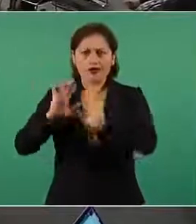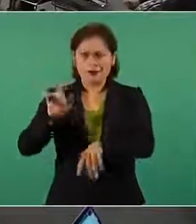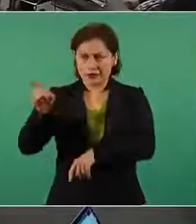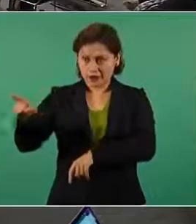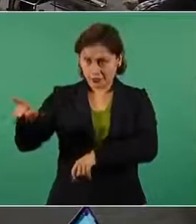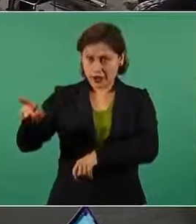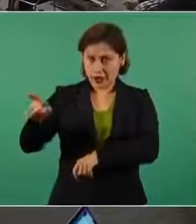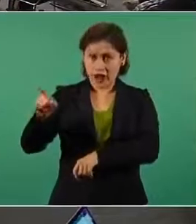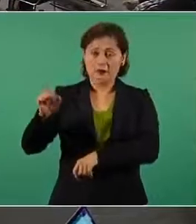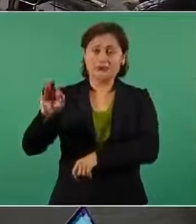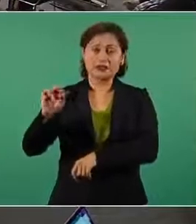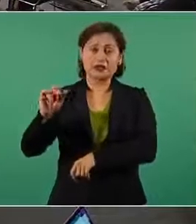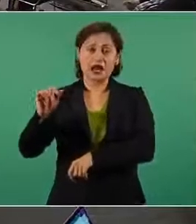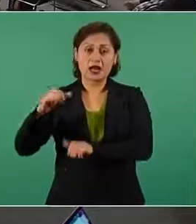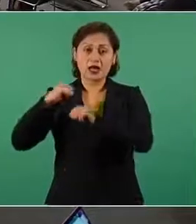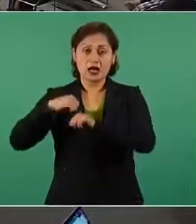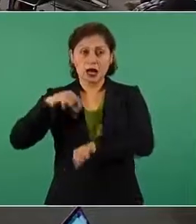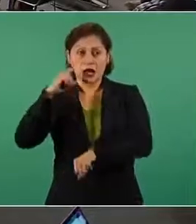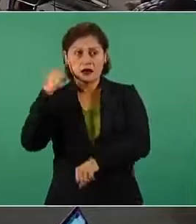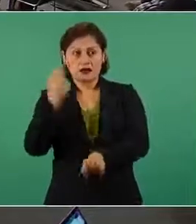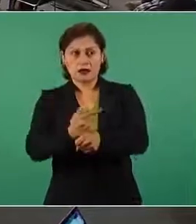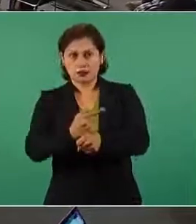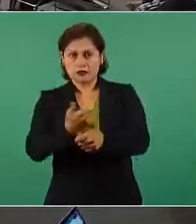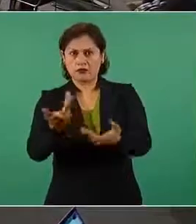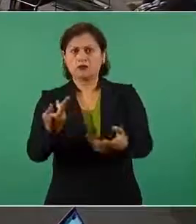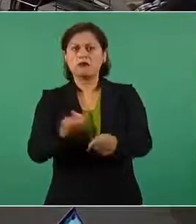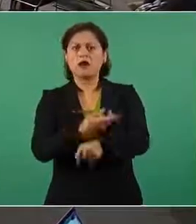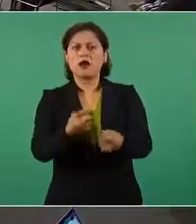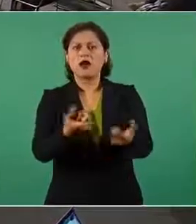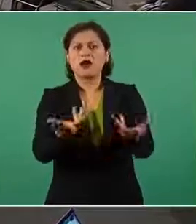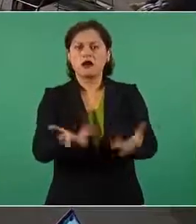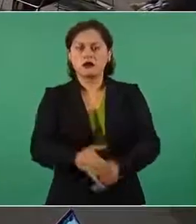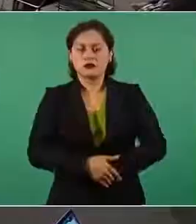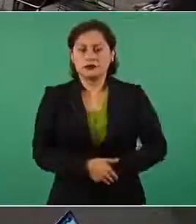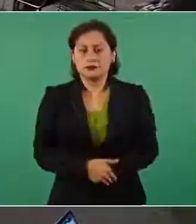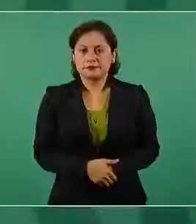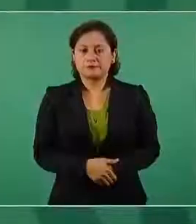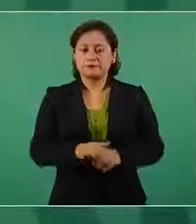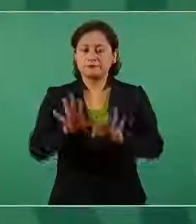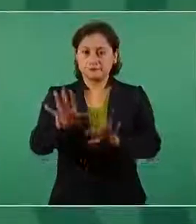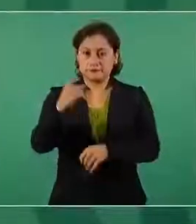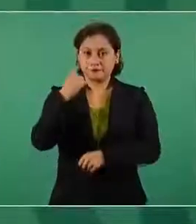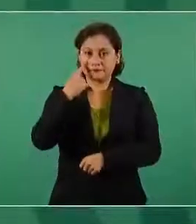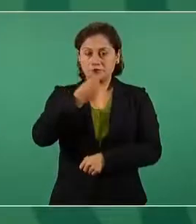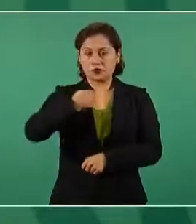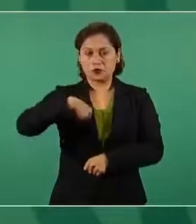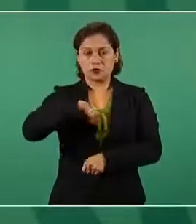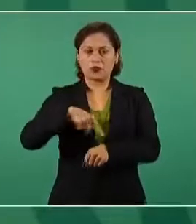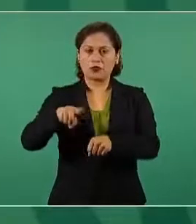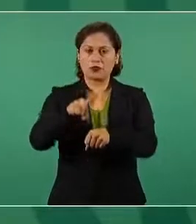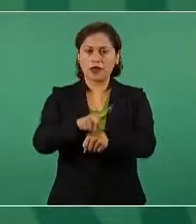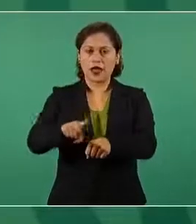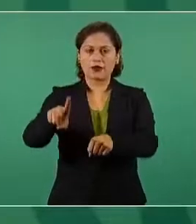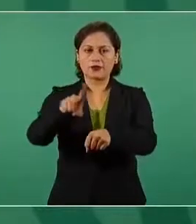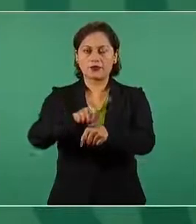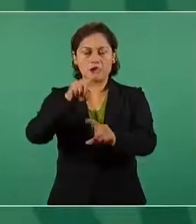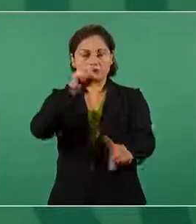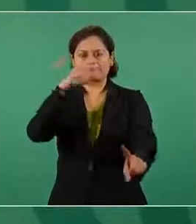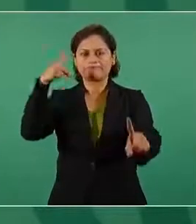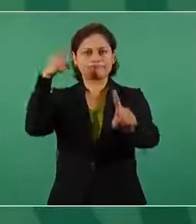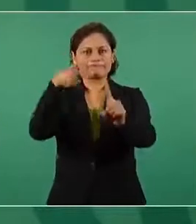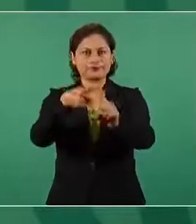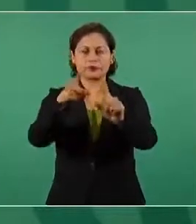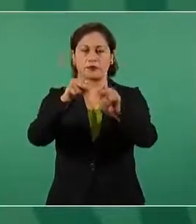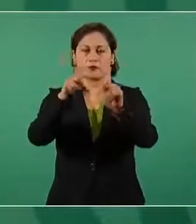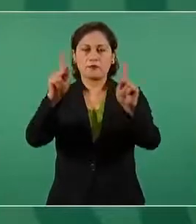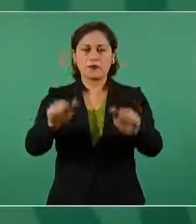México a grupos de cárteles del narcotráfico? Estamos trabajando todos los días para garantizar la paz, la tranquilidad,